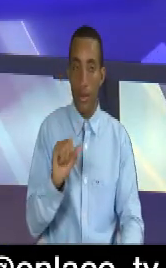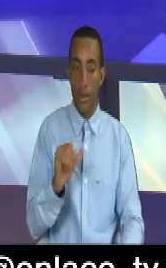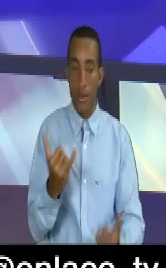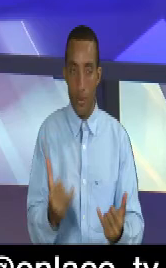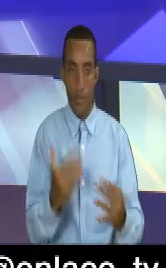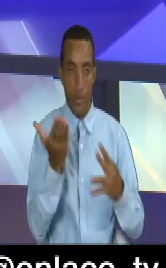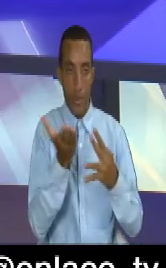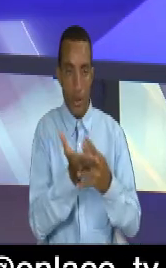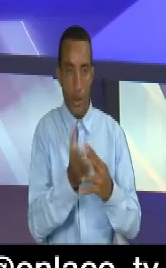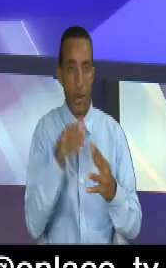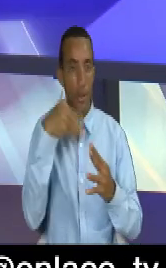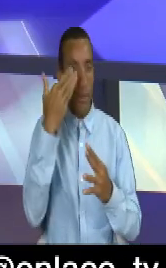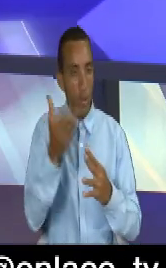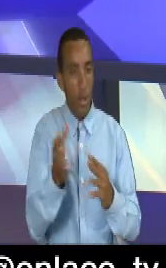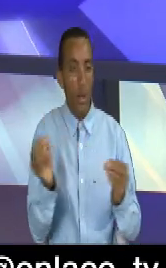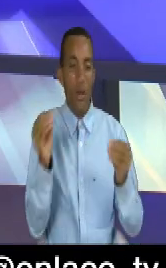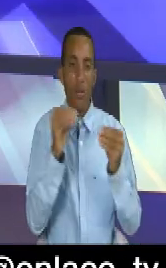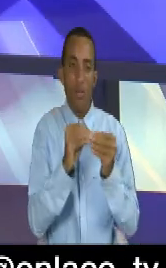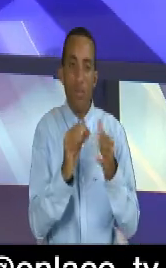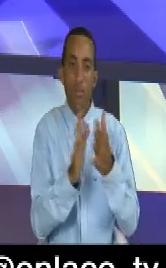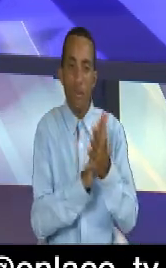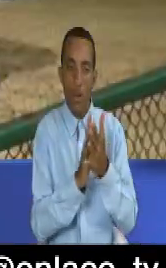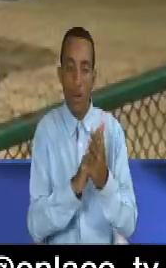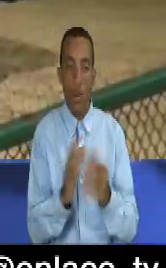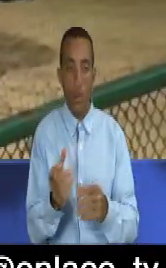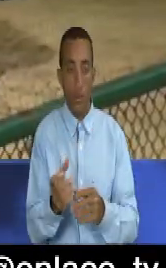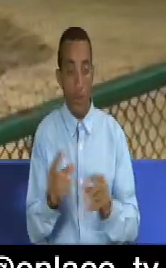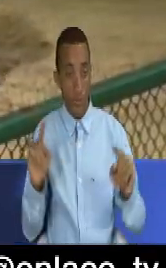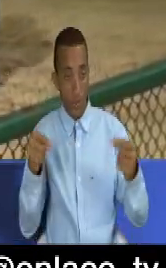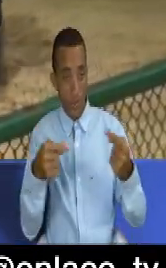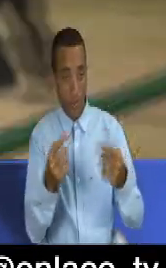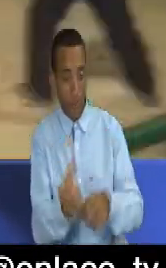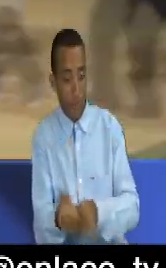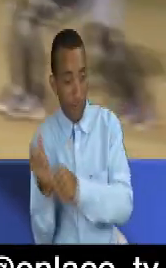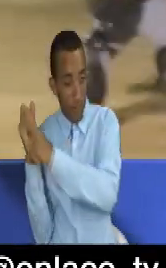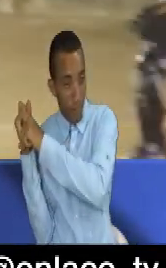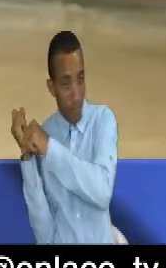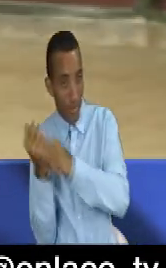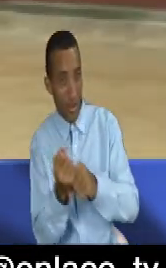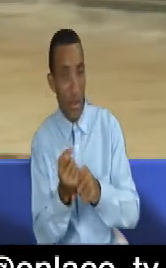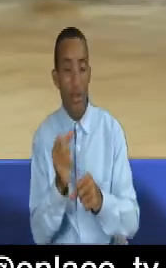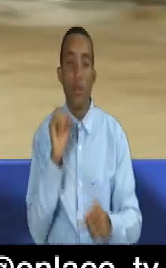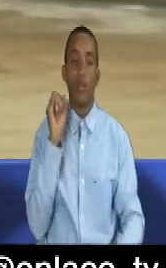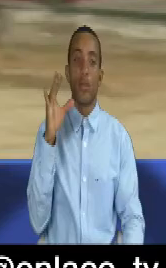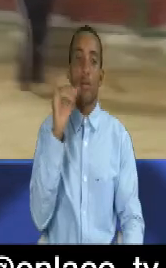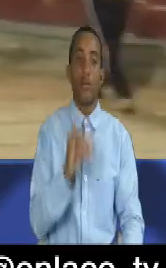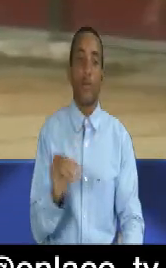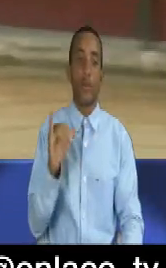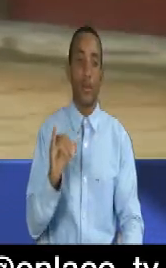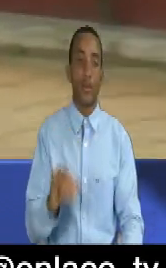y al regresar espera información sobre el torneo de softball que se juega en las instalaciones del Club Infantas. Ya volvemos.